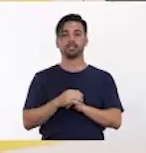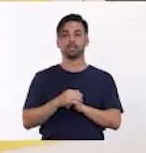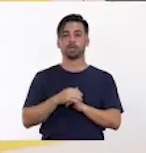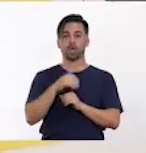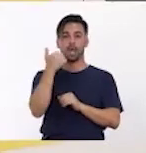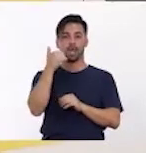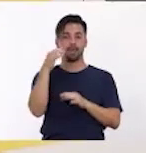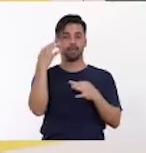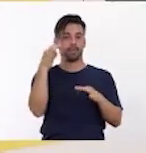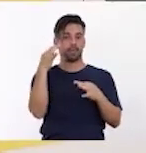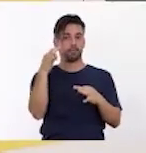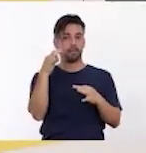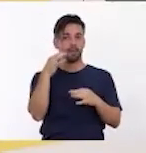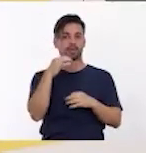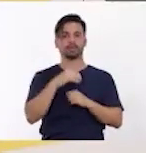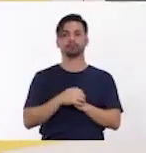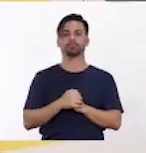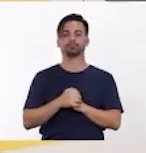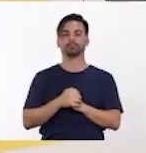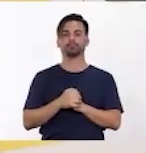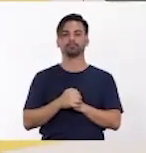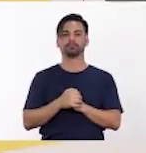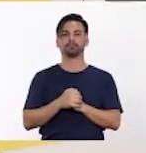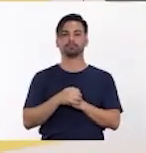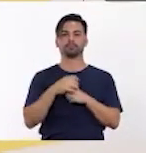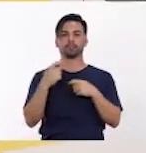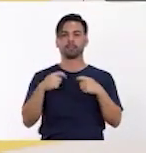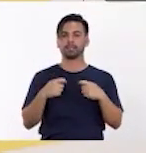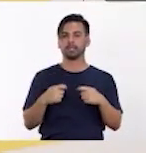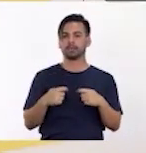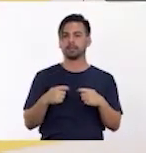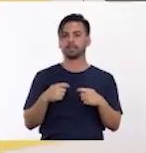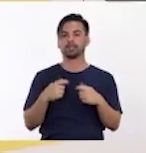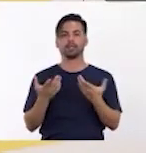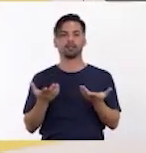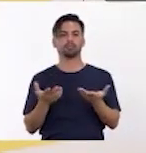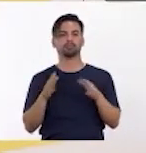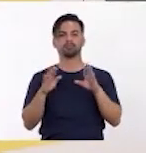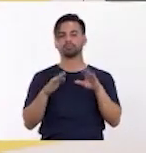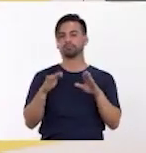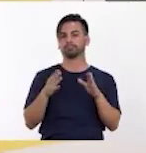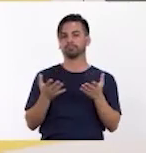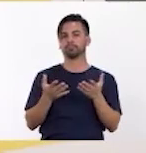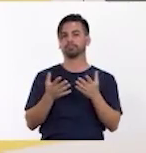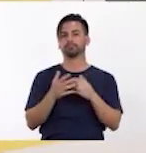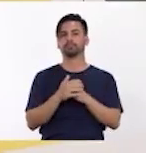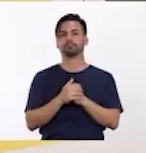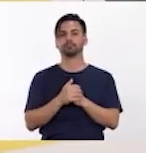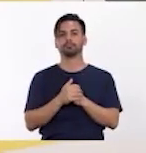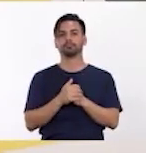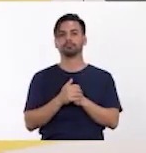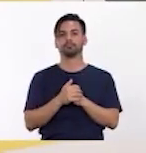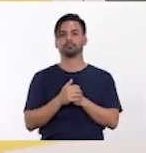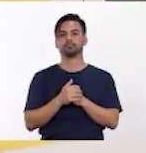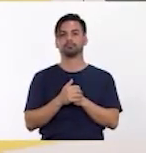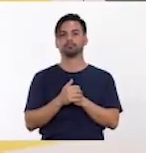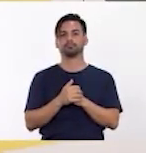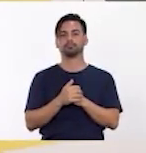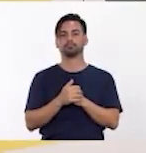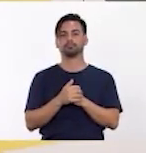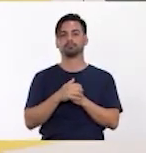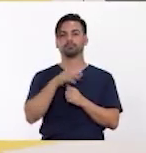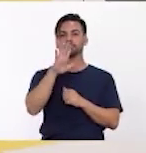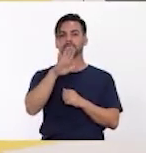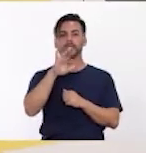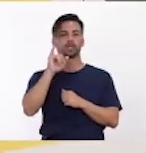pero el desarrollo debe tener aproximadamente, si contamos cada una de estas otras cosas como una página, debe tener 5 o